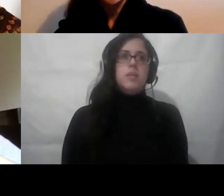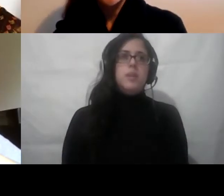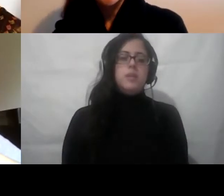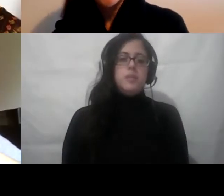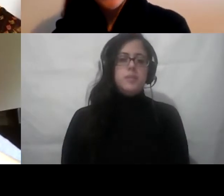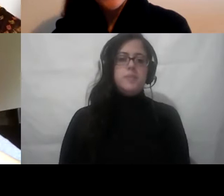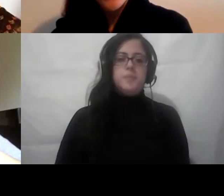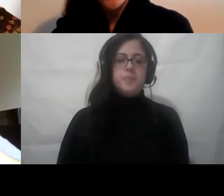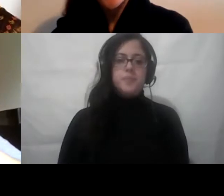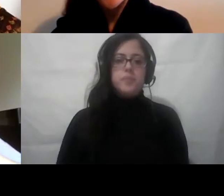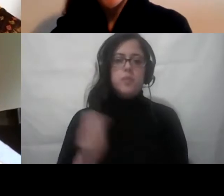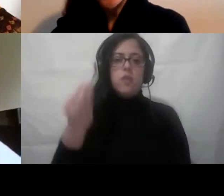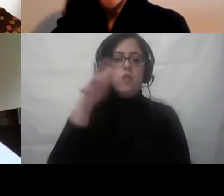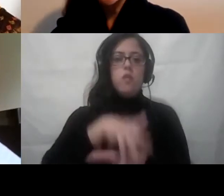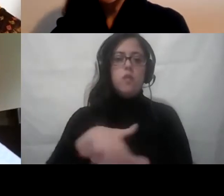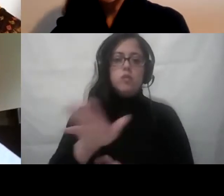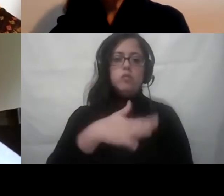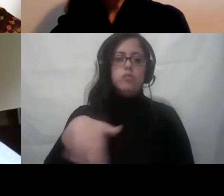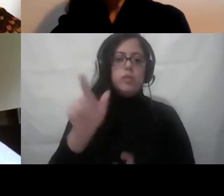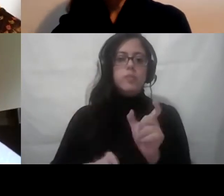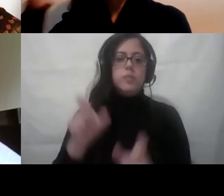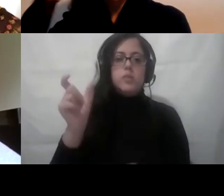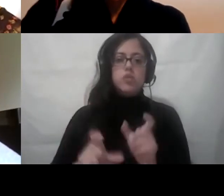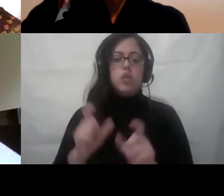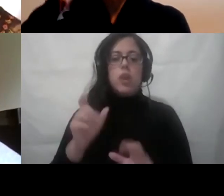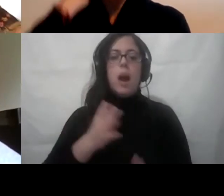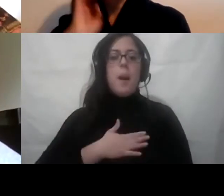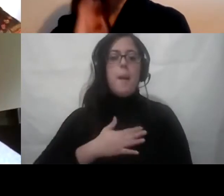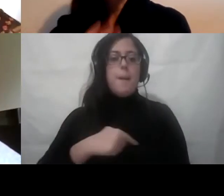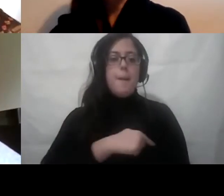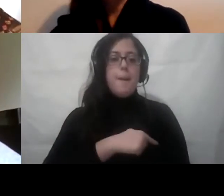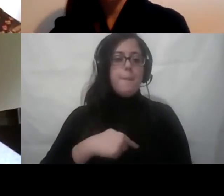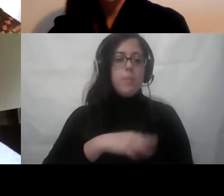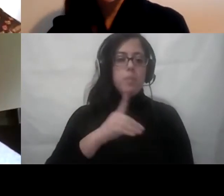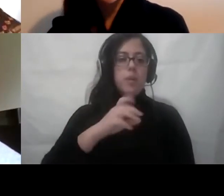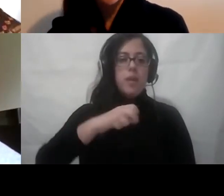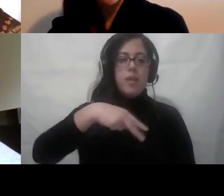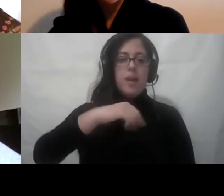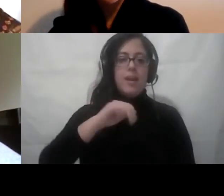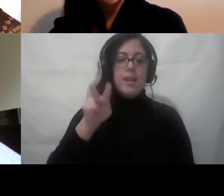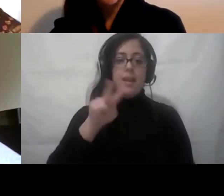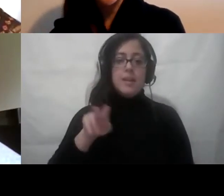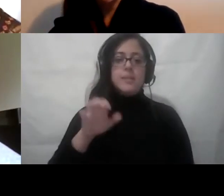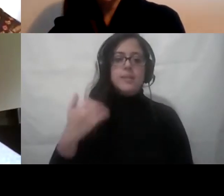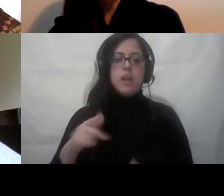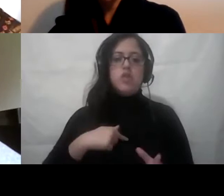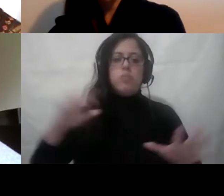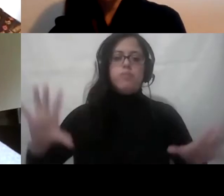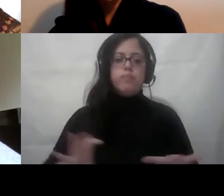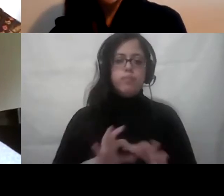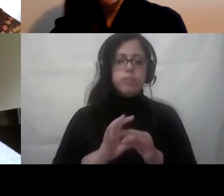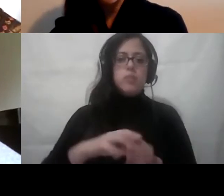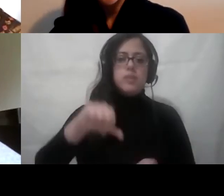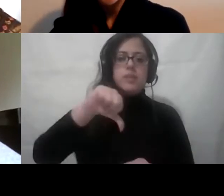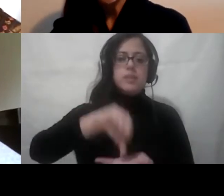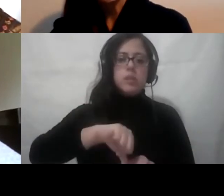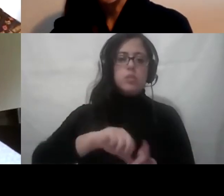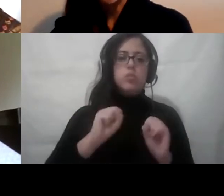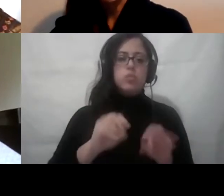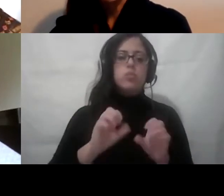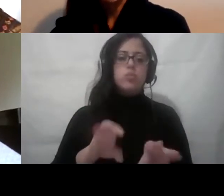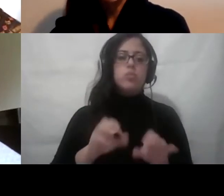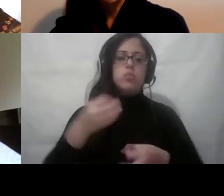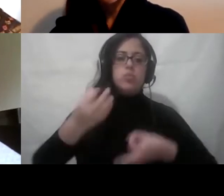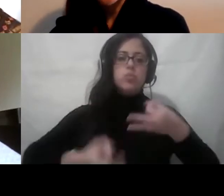Bueno, muy buenas tardes a todos y todas. Mi nombre es Denise Helber y soy investigadora asociada del Centro de Justicia Educacional. Junto